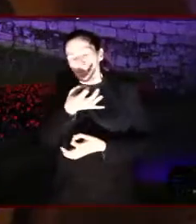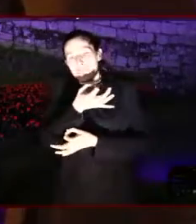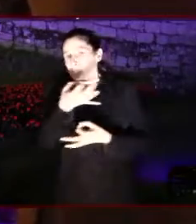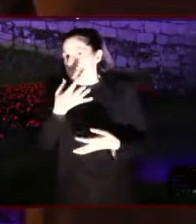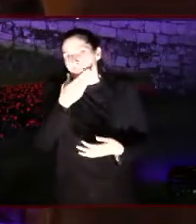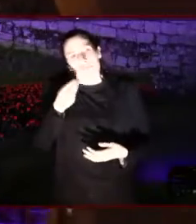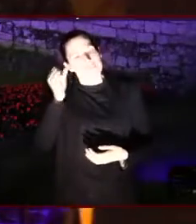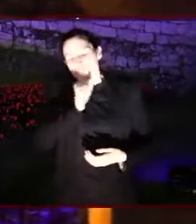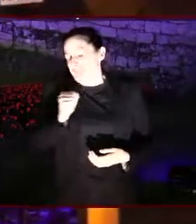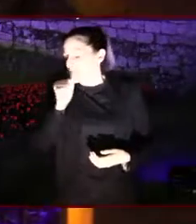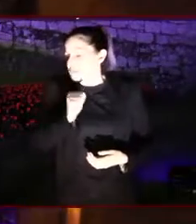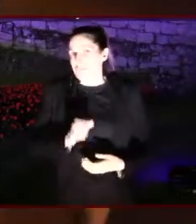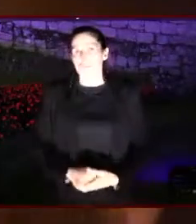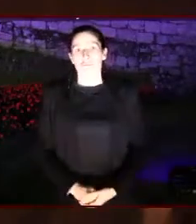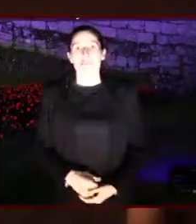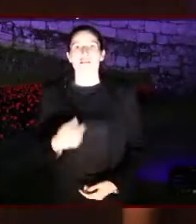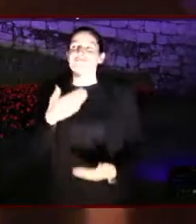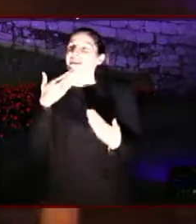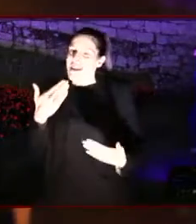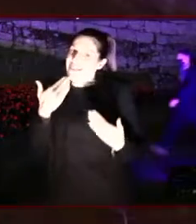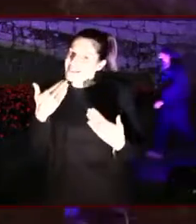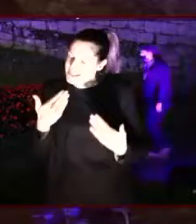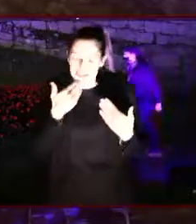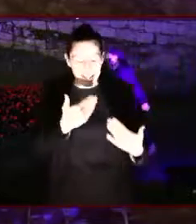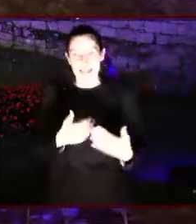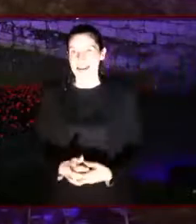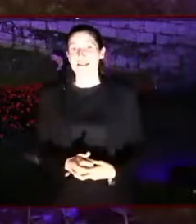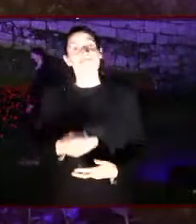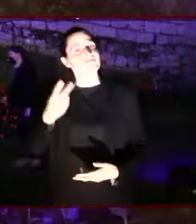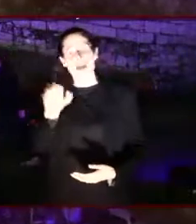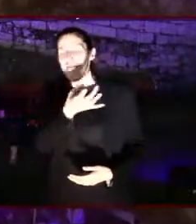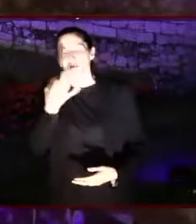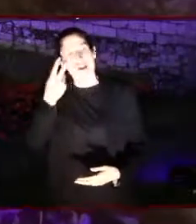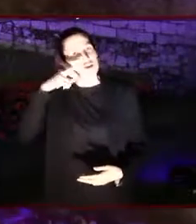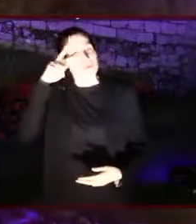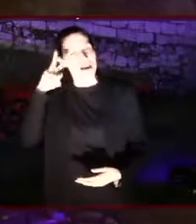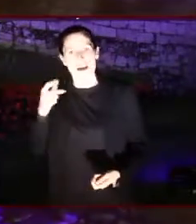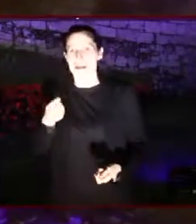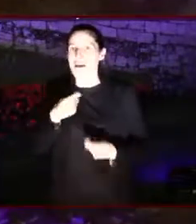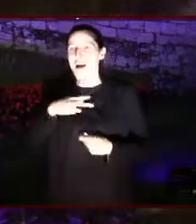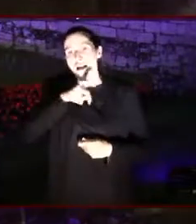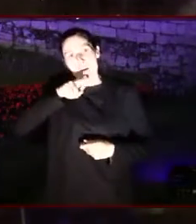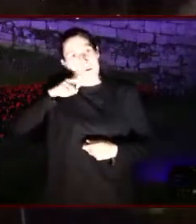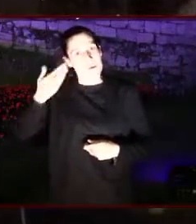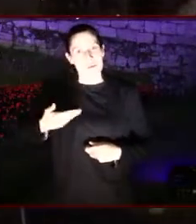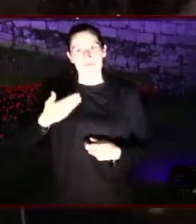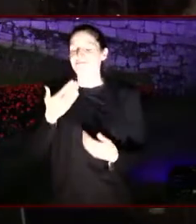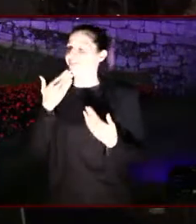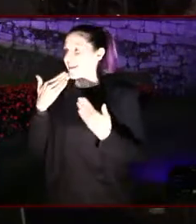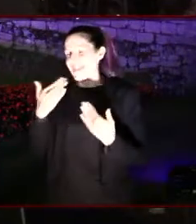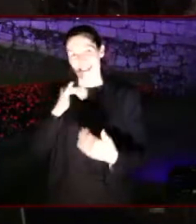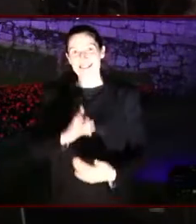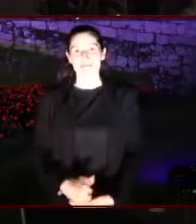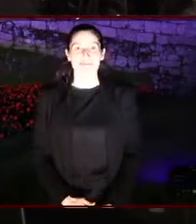Pues que bien, Sia. Muchísimas gracias, de verdad. Gracias, gracias. Seguro que fue una experiencia enriquecedora. Sí. Muchísimas gracias.